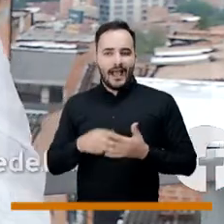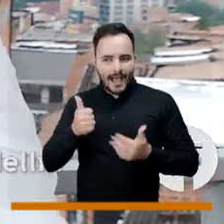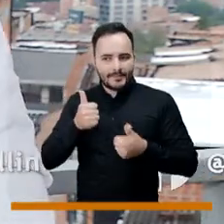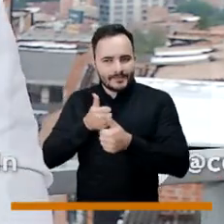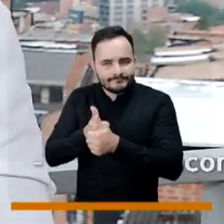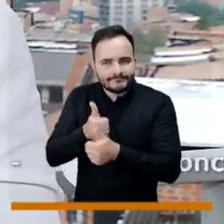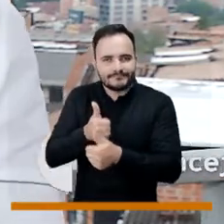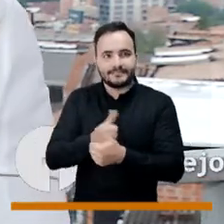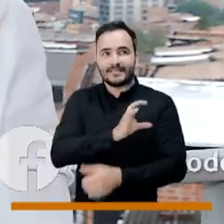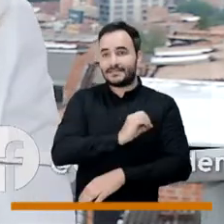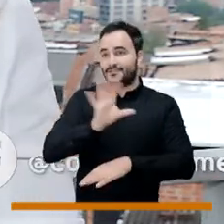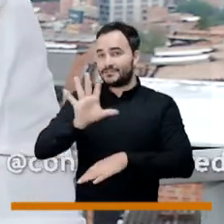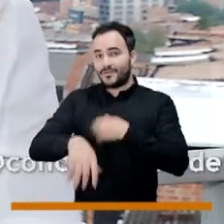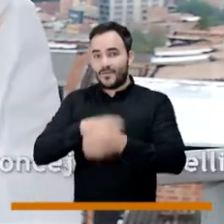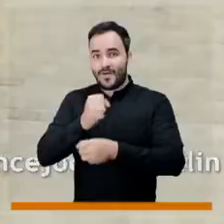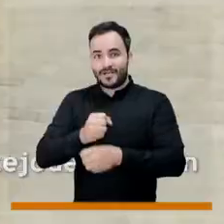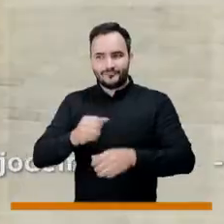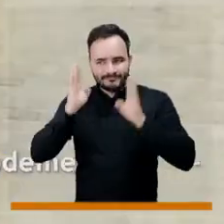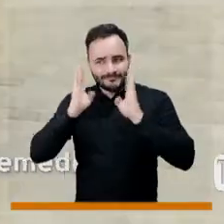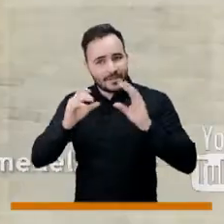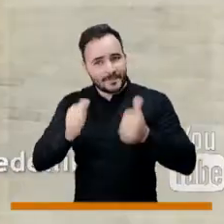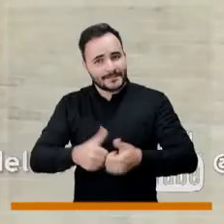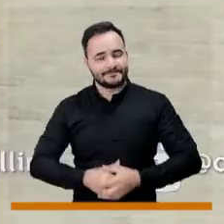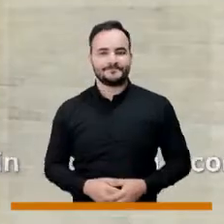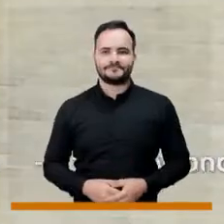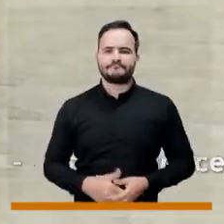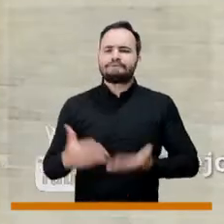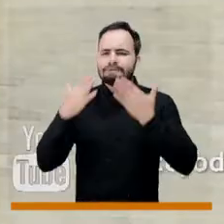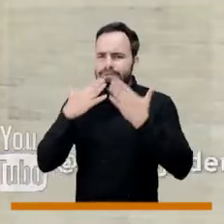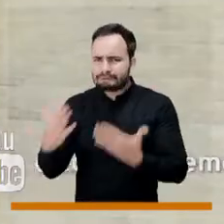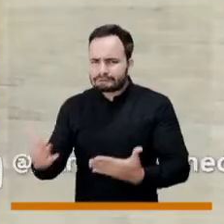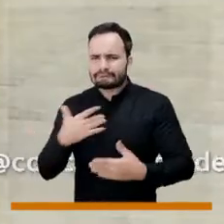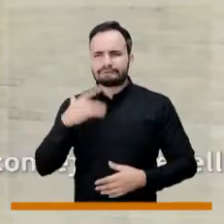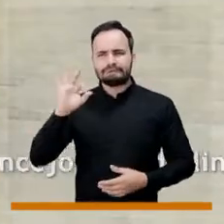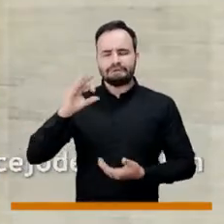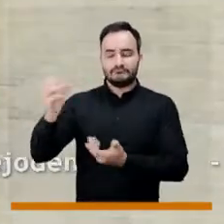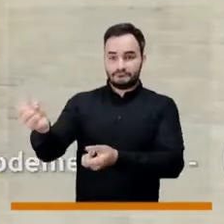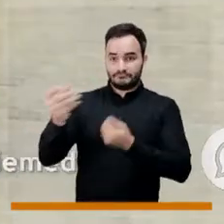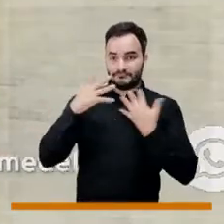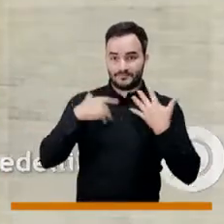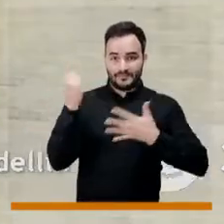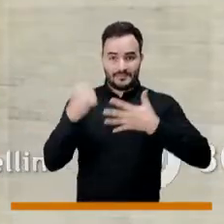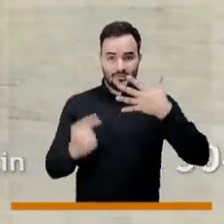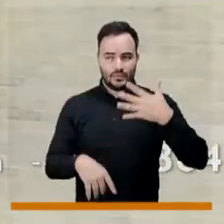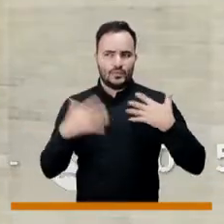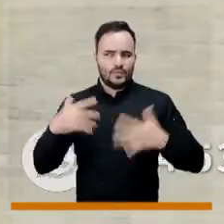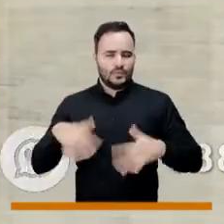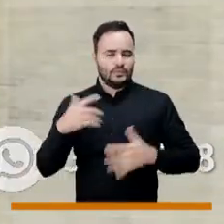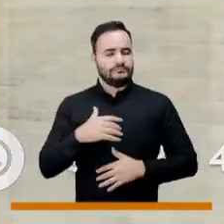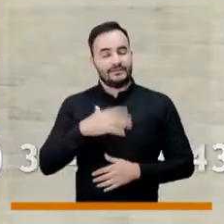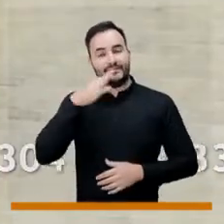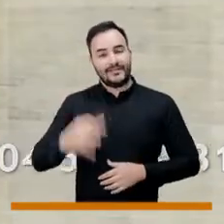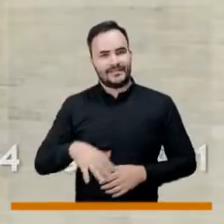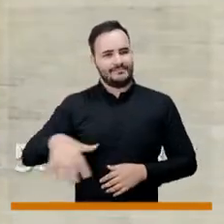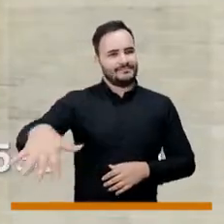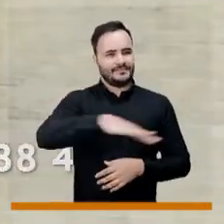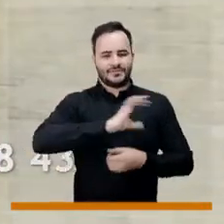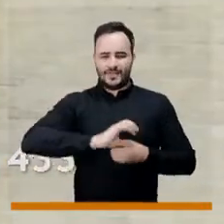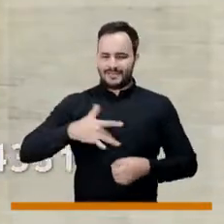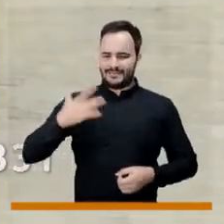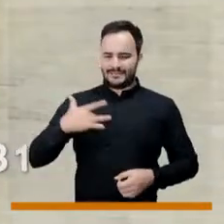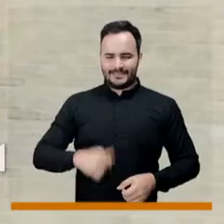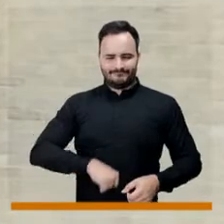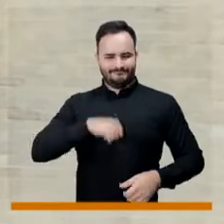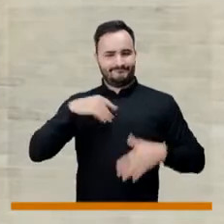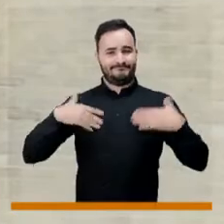hasta esos cinco años de vida muy bien pues muchísimas gracias de verdad que hemos aprendido muchísimo cerca de ese programa que repetimos ese emblema y